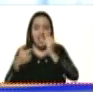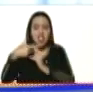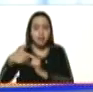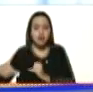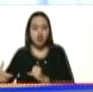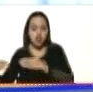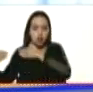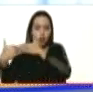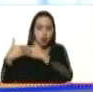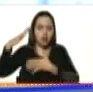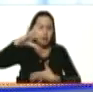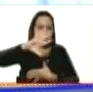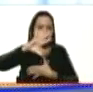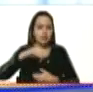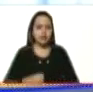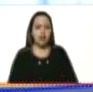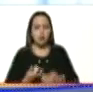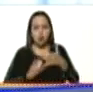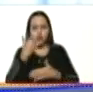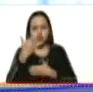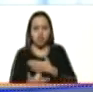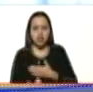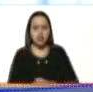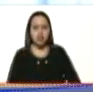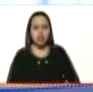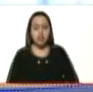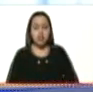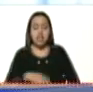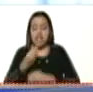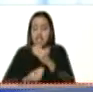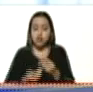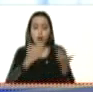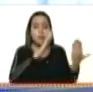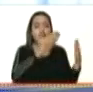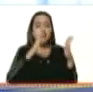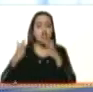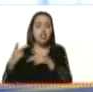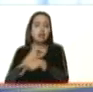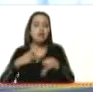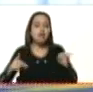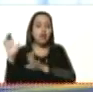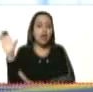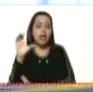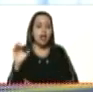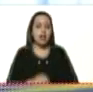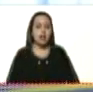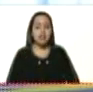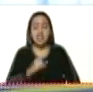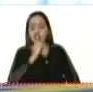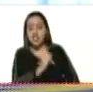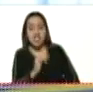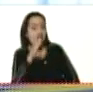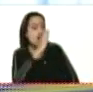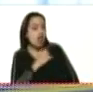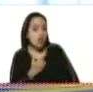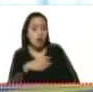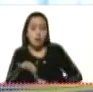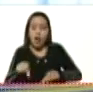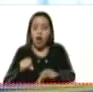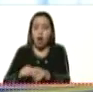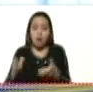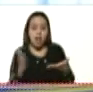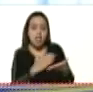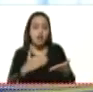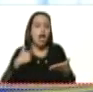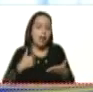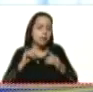de América. Proyecta crear una gran biblioteca pública para Caracas. Cuando le informan que no hay dinero para comprar libros, ofrece los